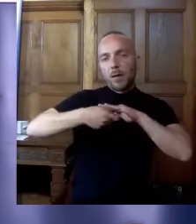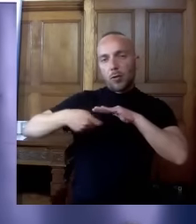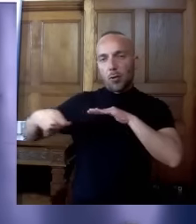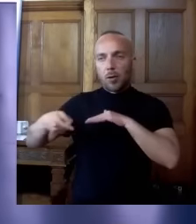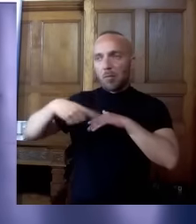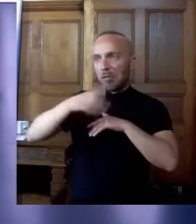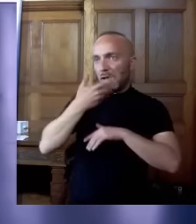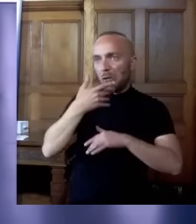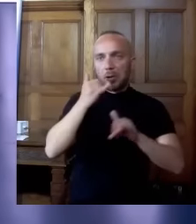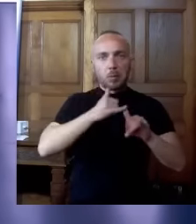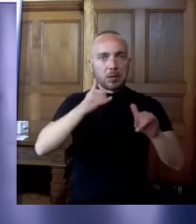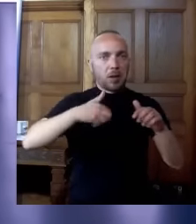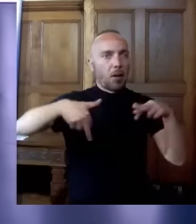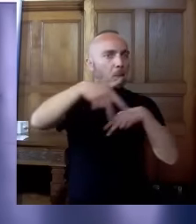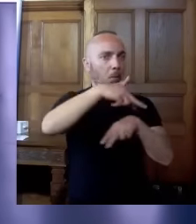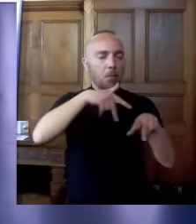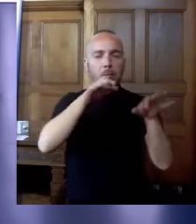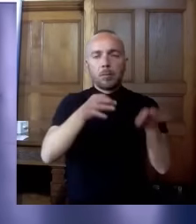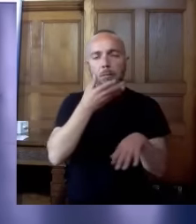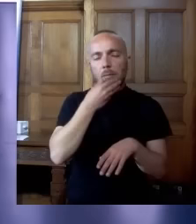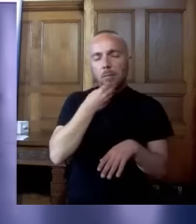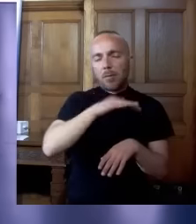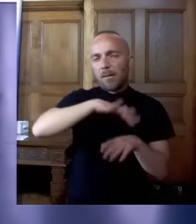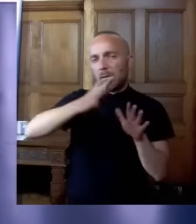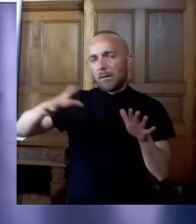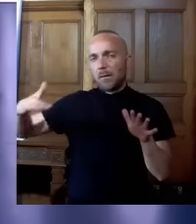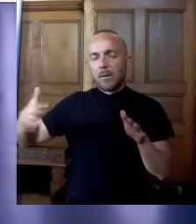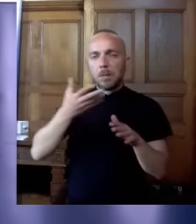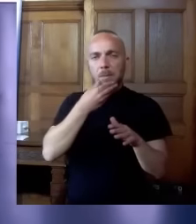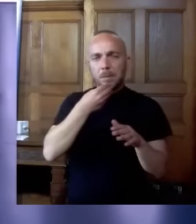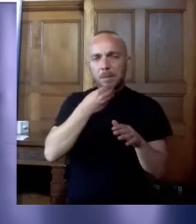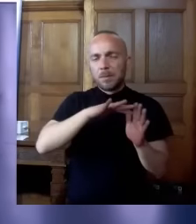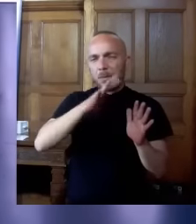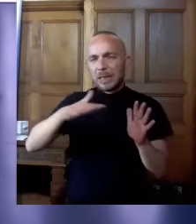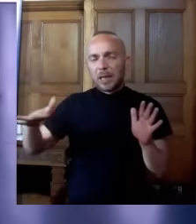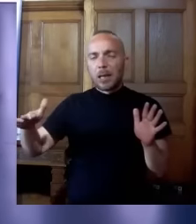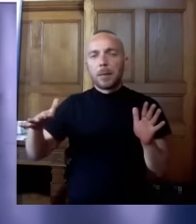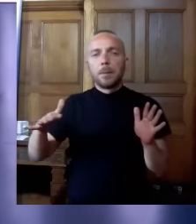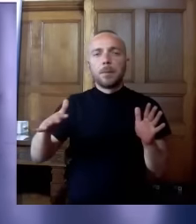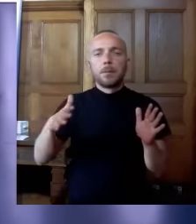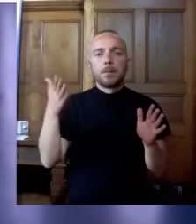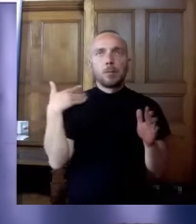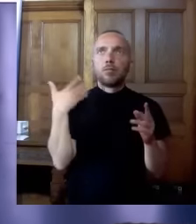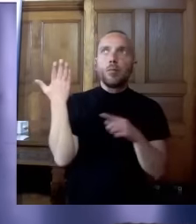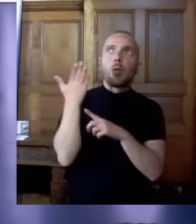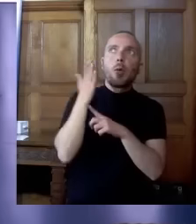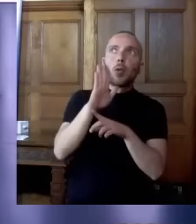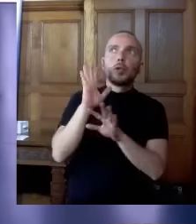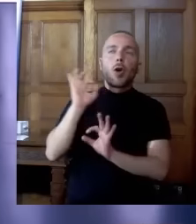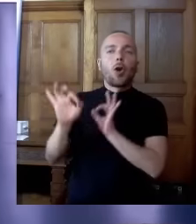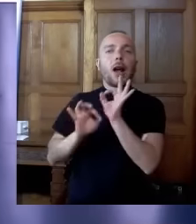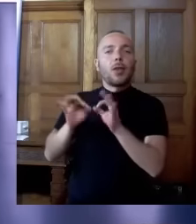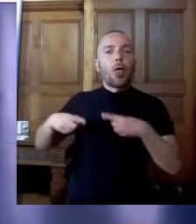paseado lo habéis pateado un paisaje maravilloso un paisaje que había una propuesta de organizaciones